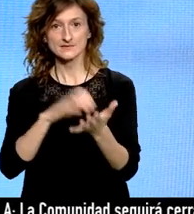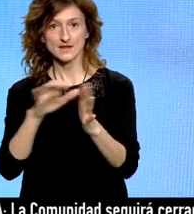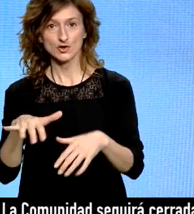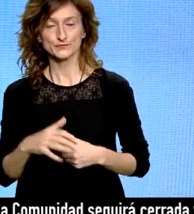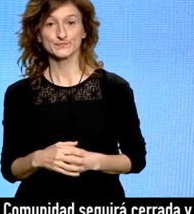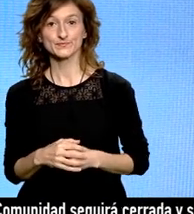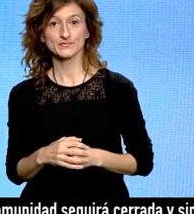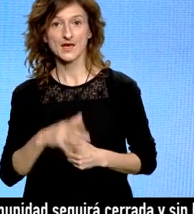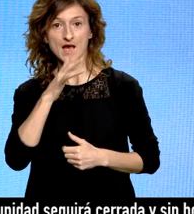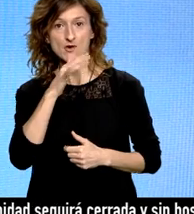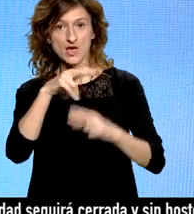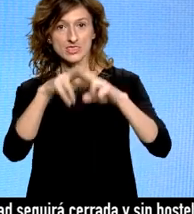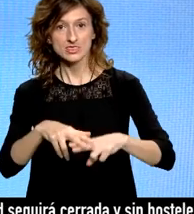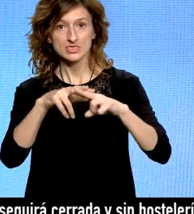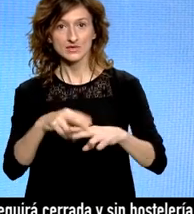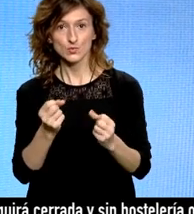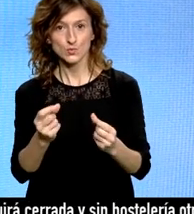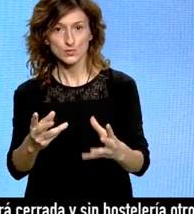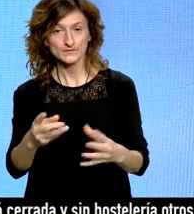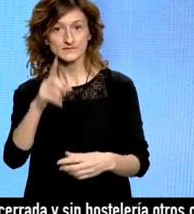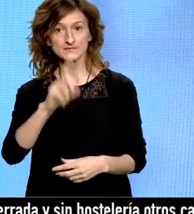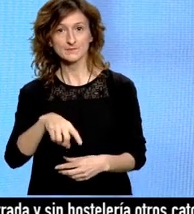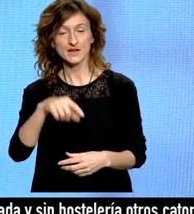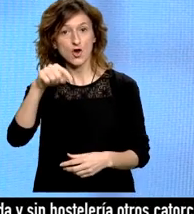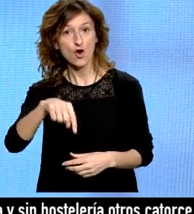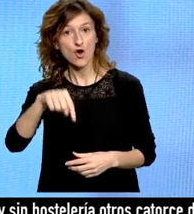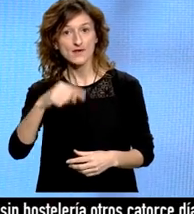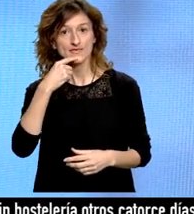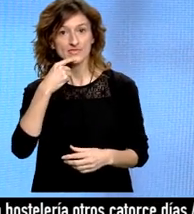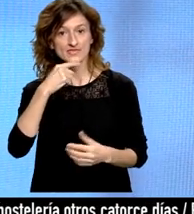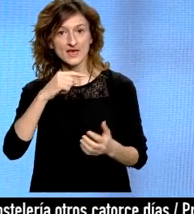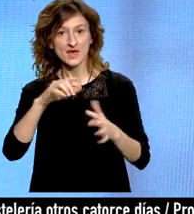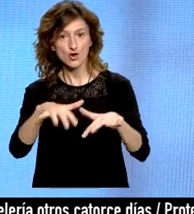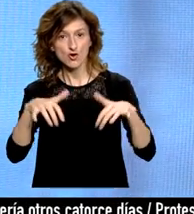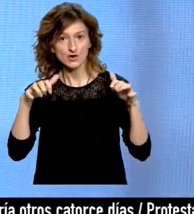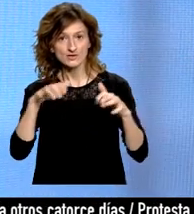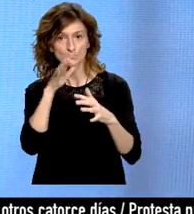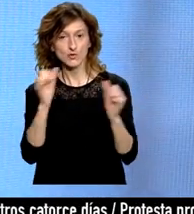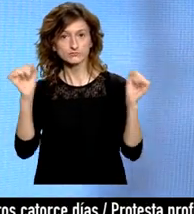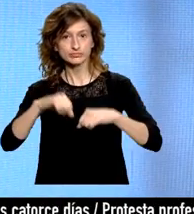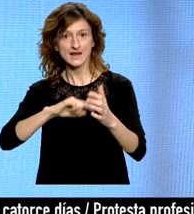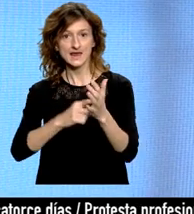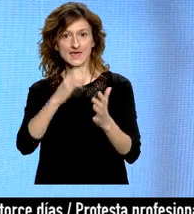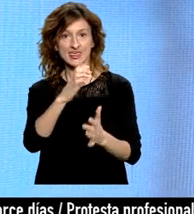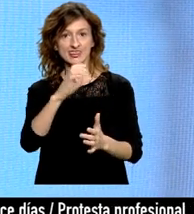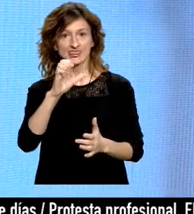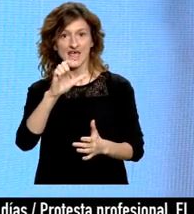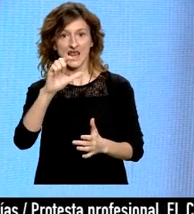Castilla y León. Enseguida analizamos las cifras y aún resuenan hoy los ecos del Congreso tras la aprobación de la ley